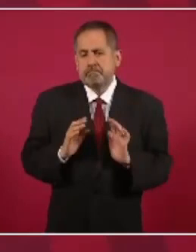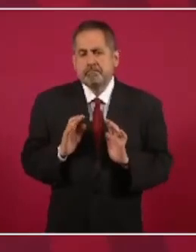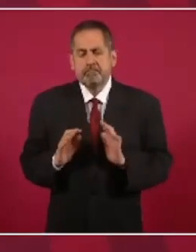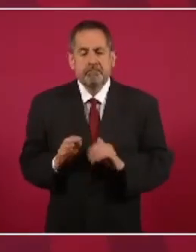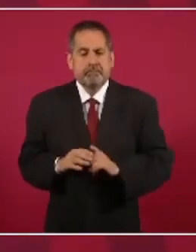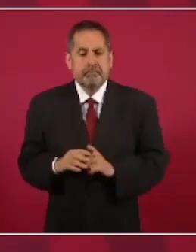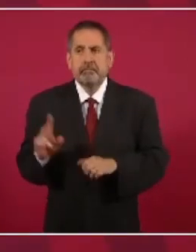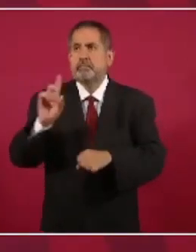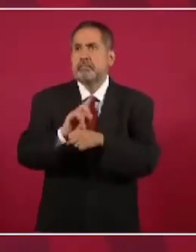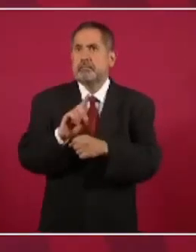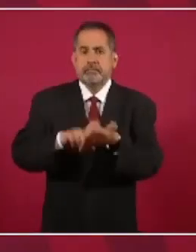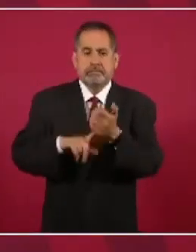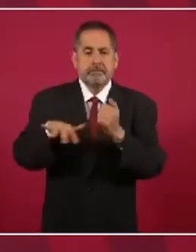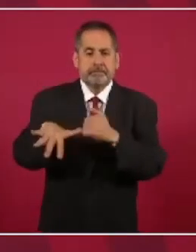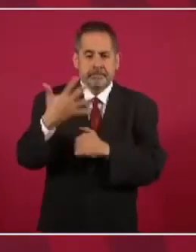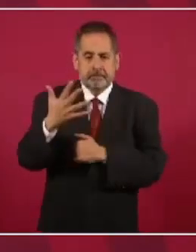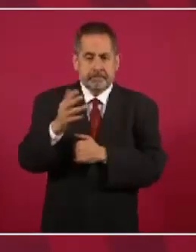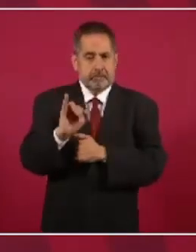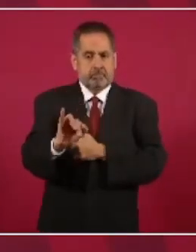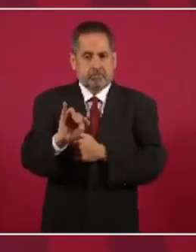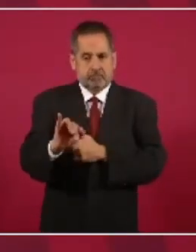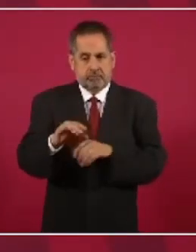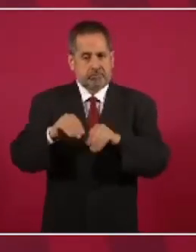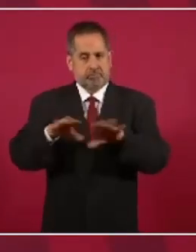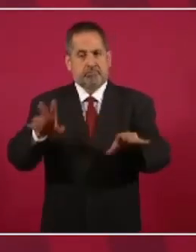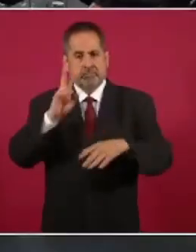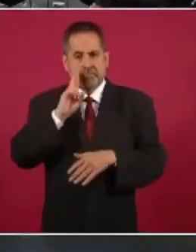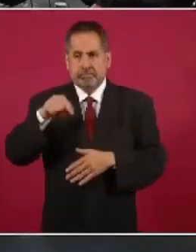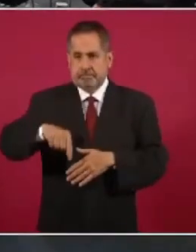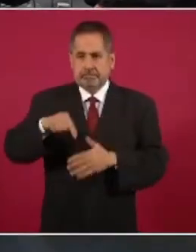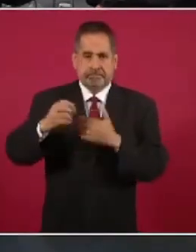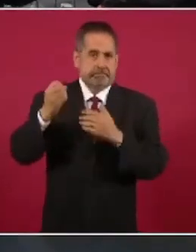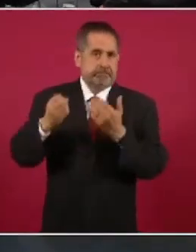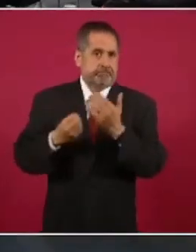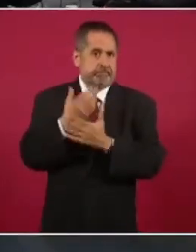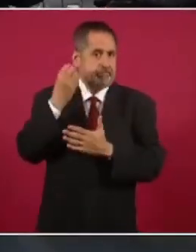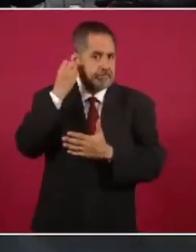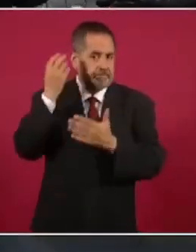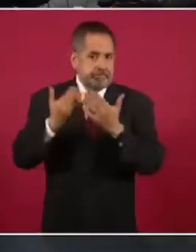El día 15, el jueves, aquí en la mañana.